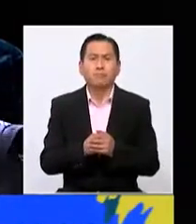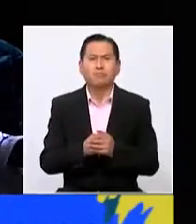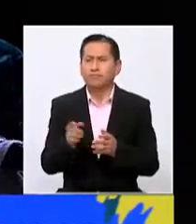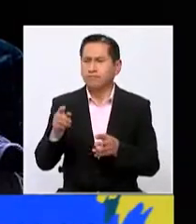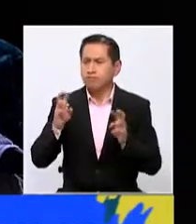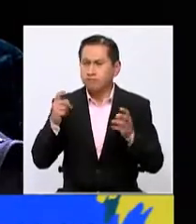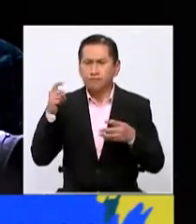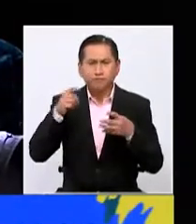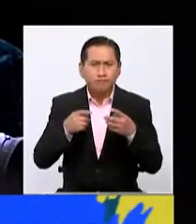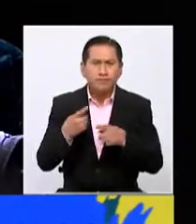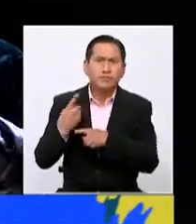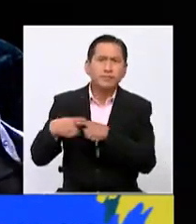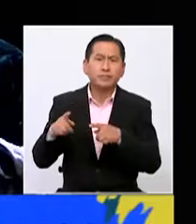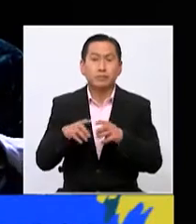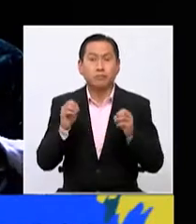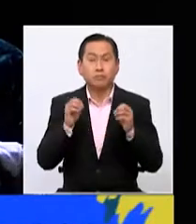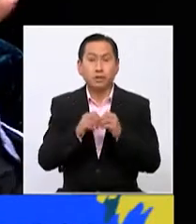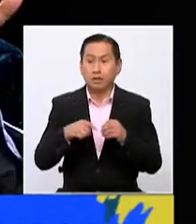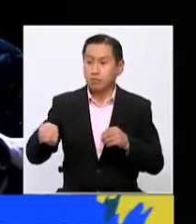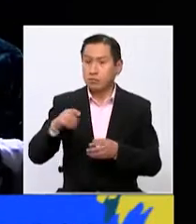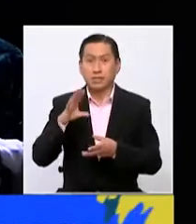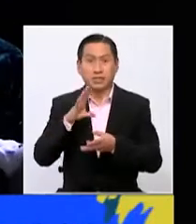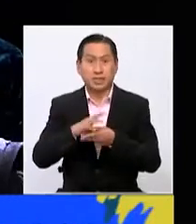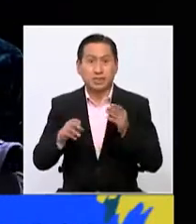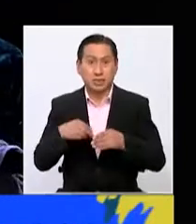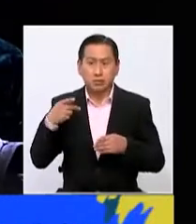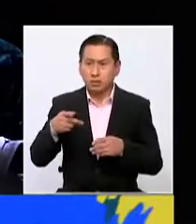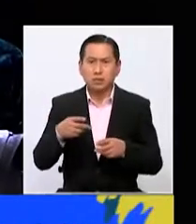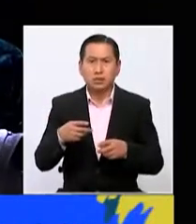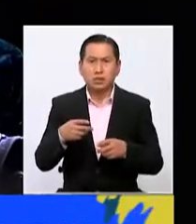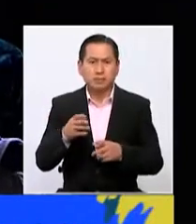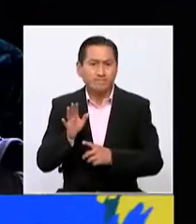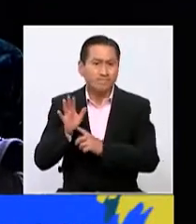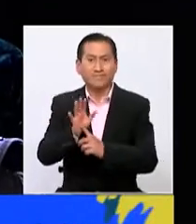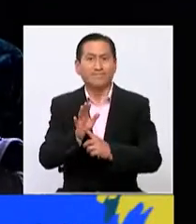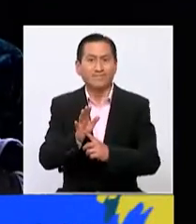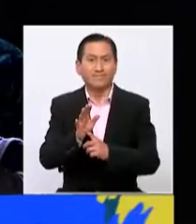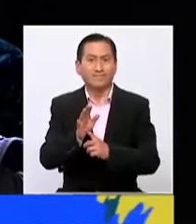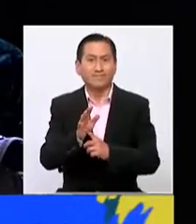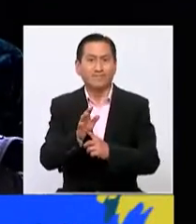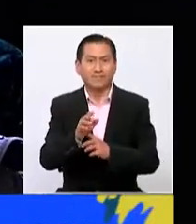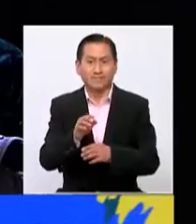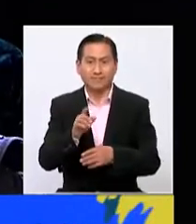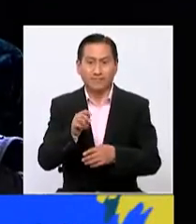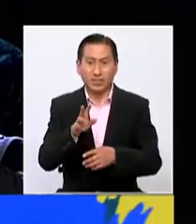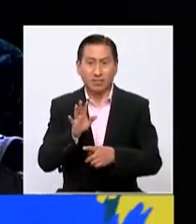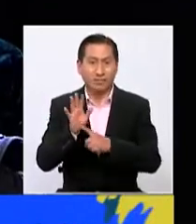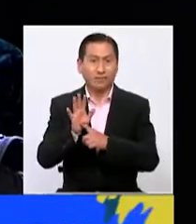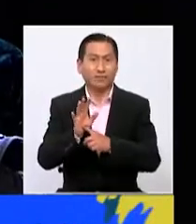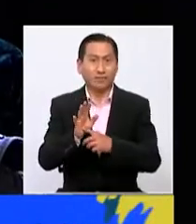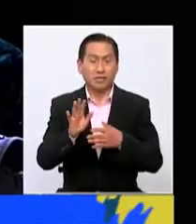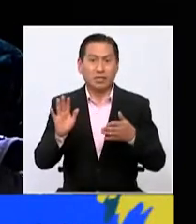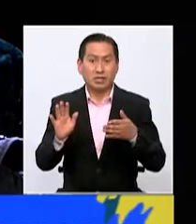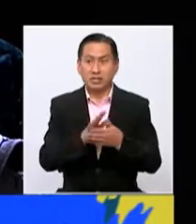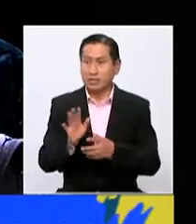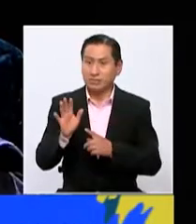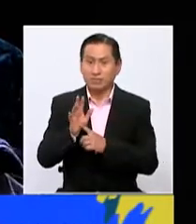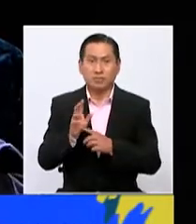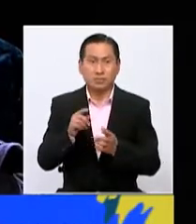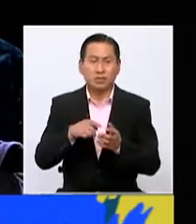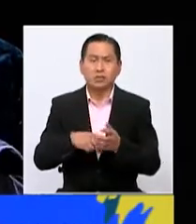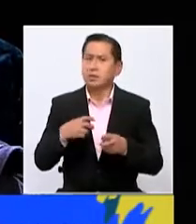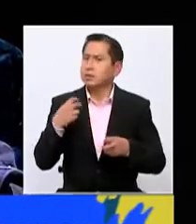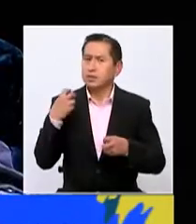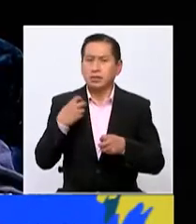sensibilidades. Y llevar esa historia es muy, muy complejo a la pantalla. A la producción